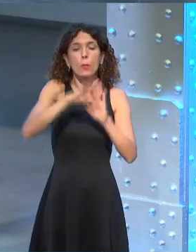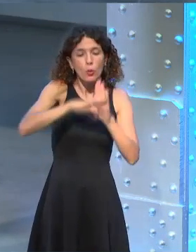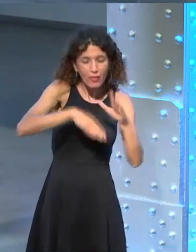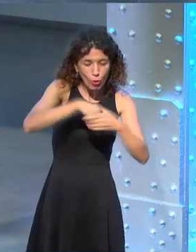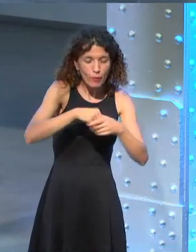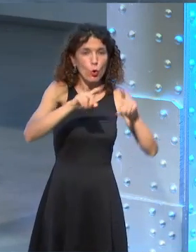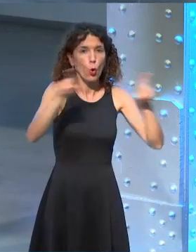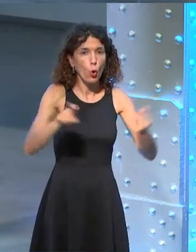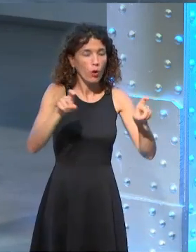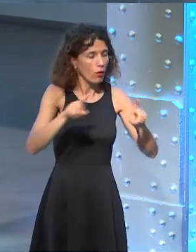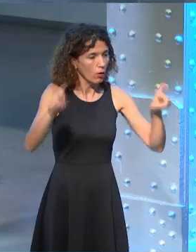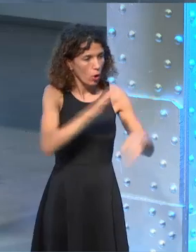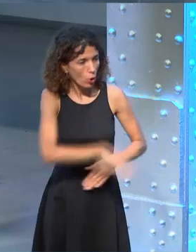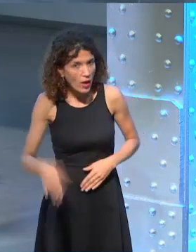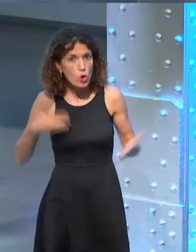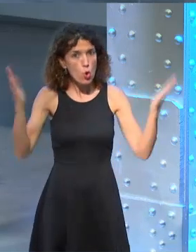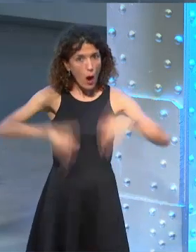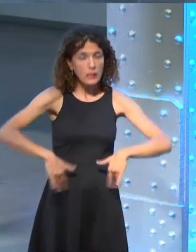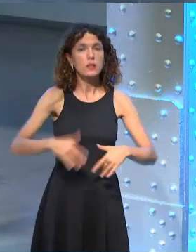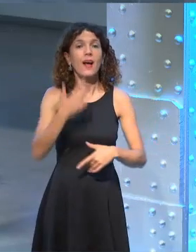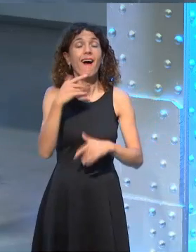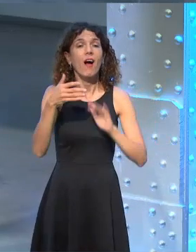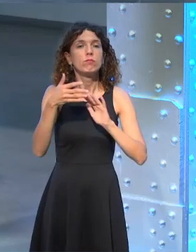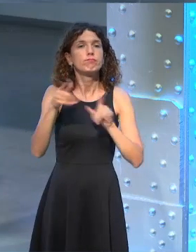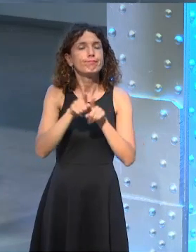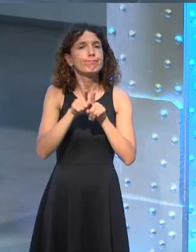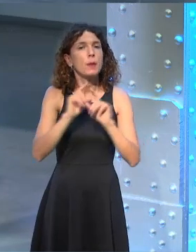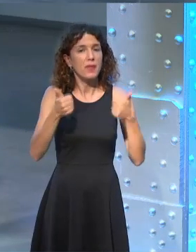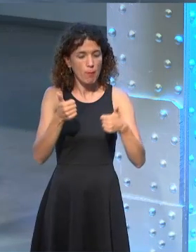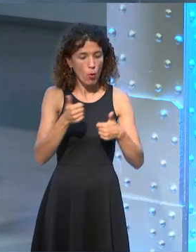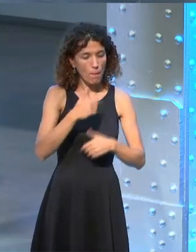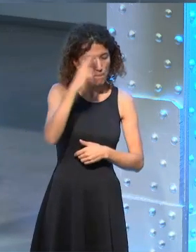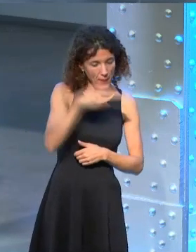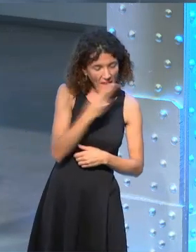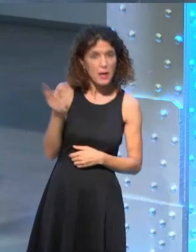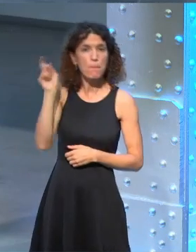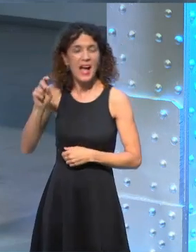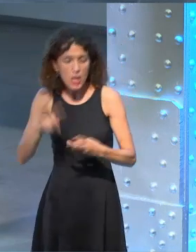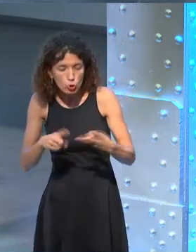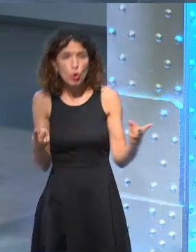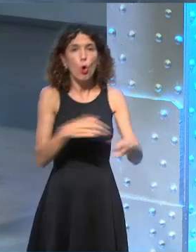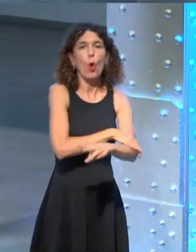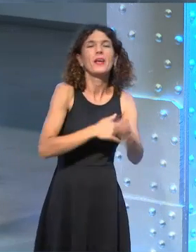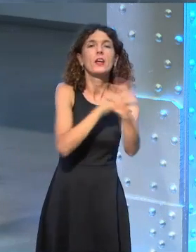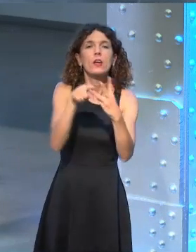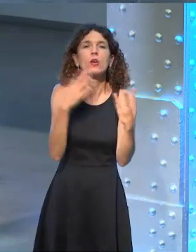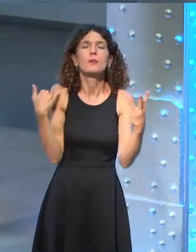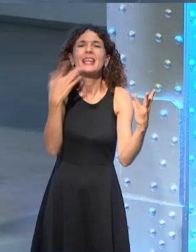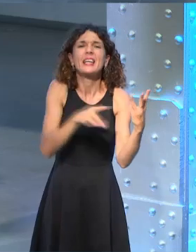los colegios, por ejemplo. Así que coloquemos ahí esa piedra: padres, maestros y